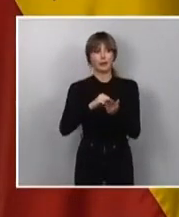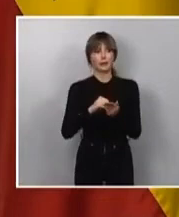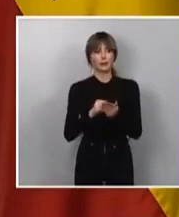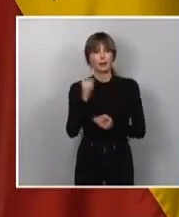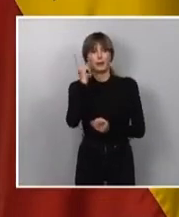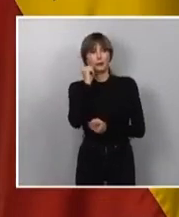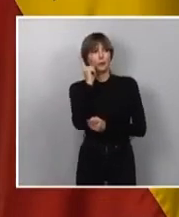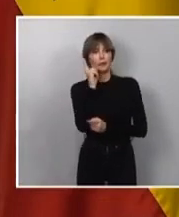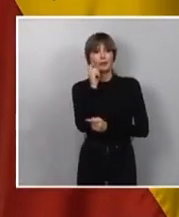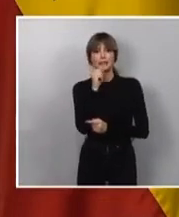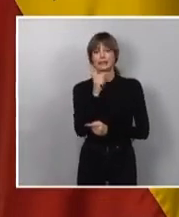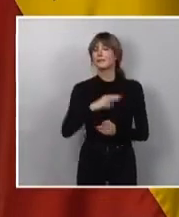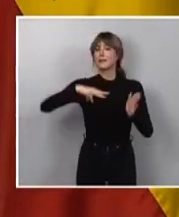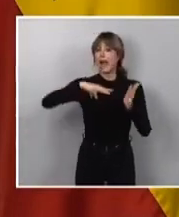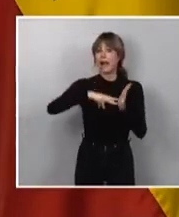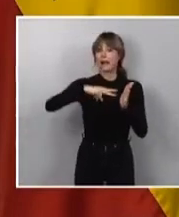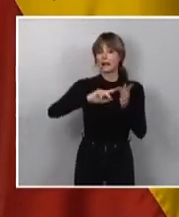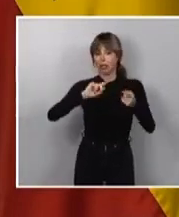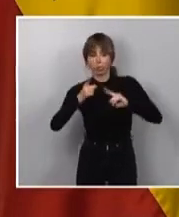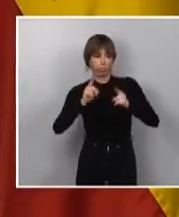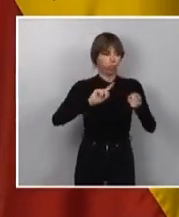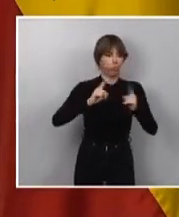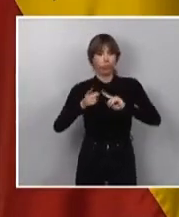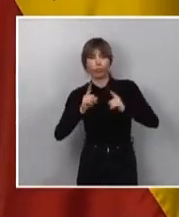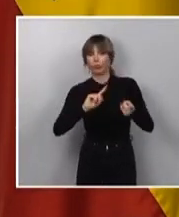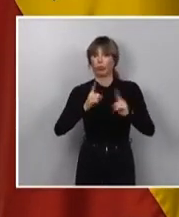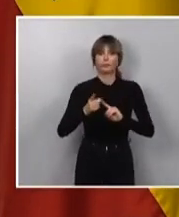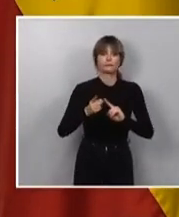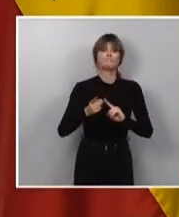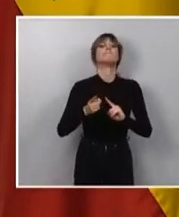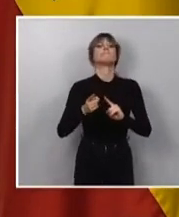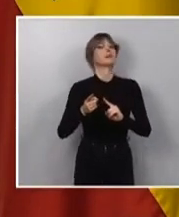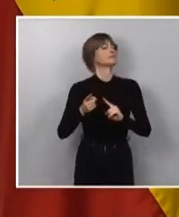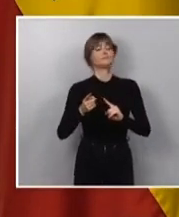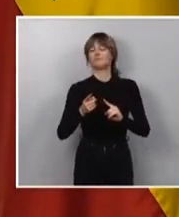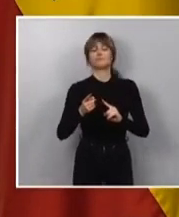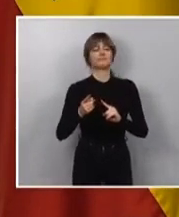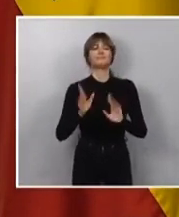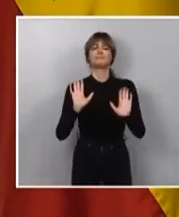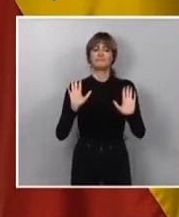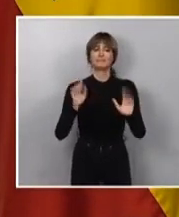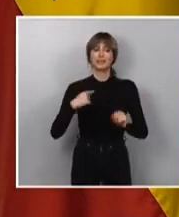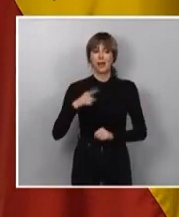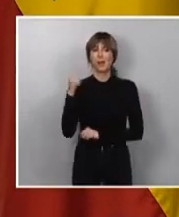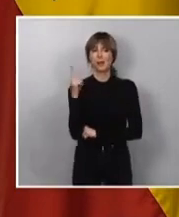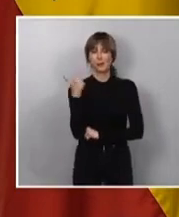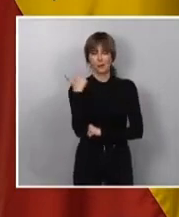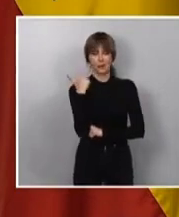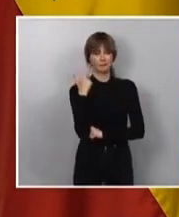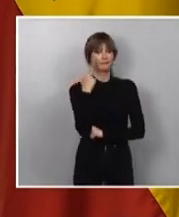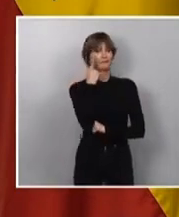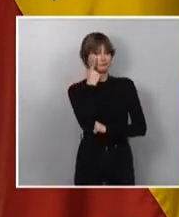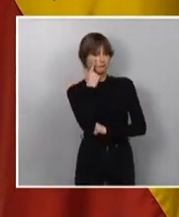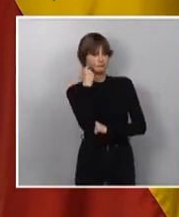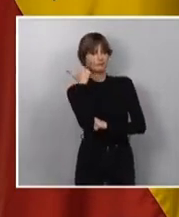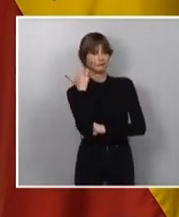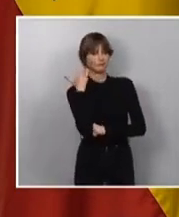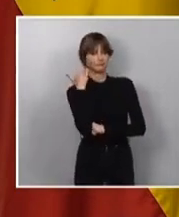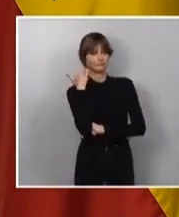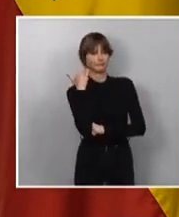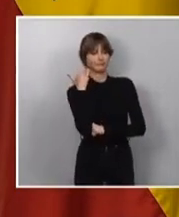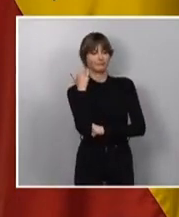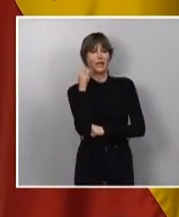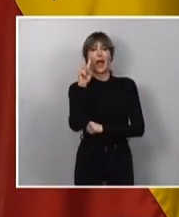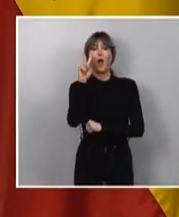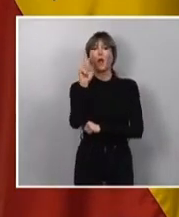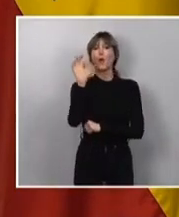mascarilla en su casa mucho mejor pero hay que favorecer la natalidad Y qué se hizo poner todo el empeño en usar la inmigración para solventar un problema